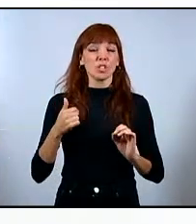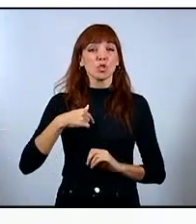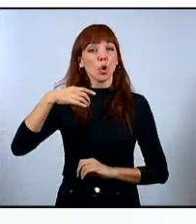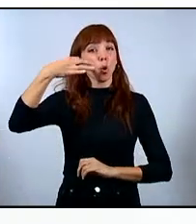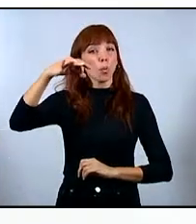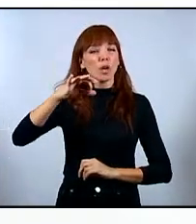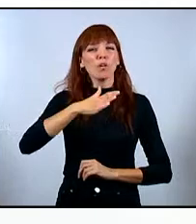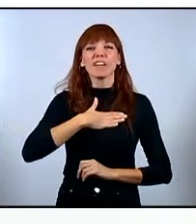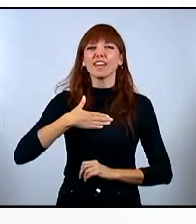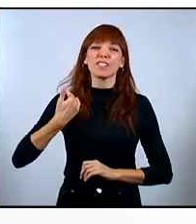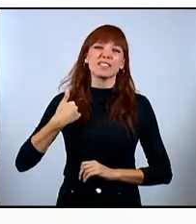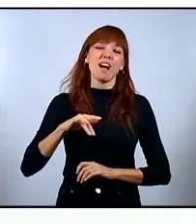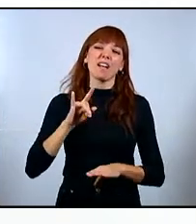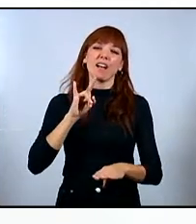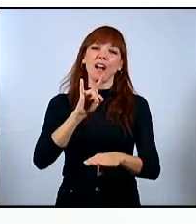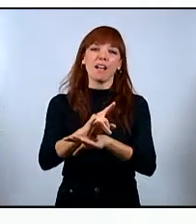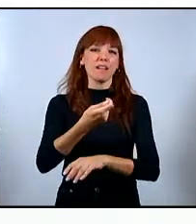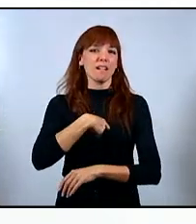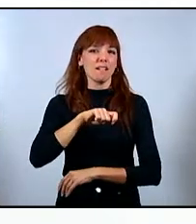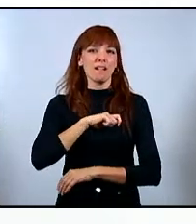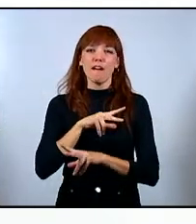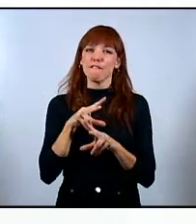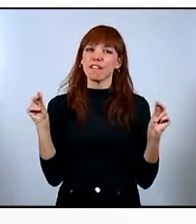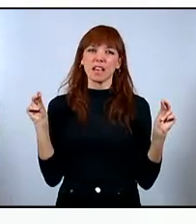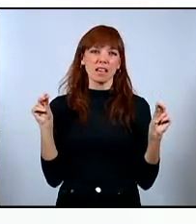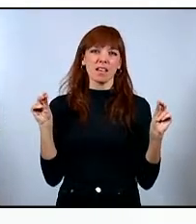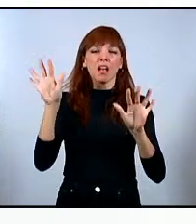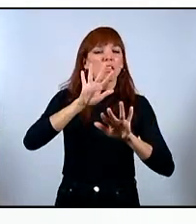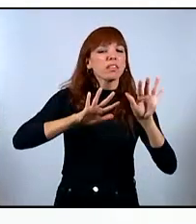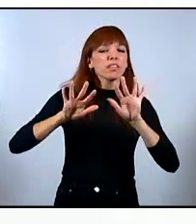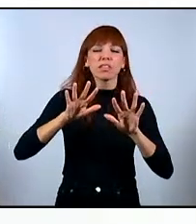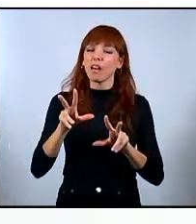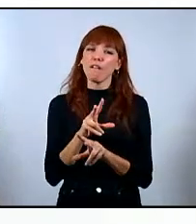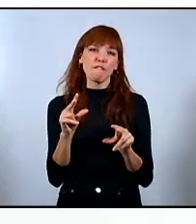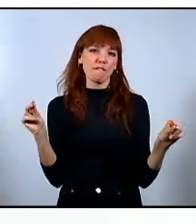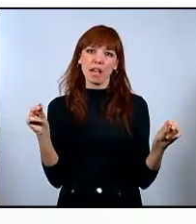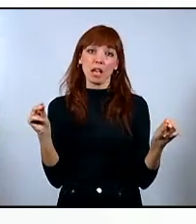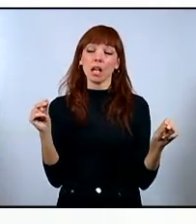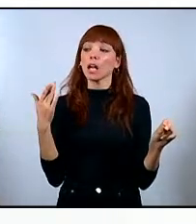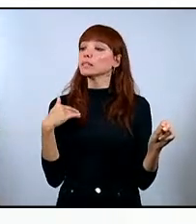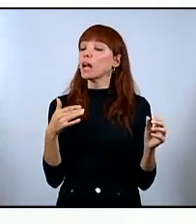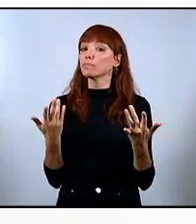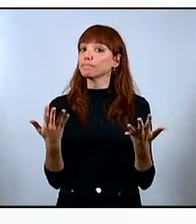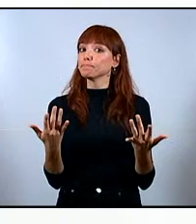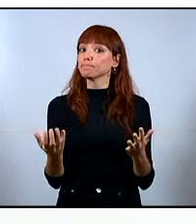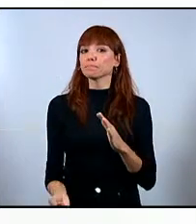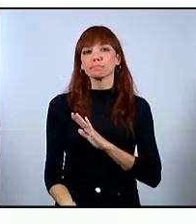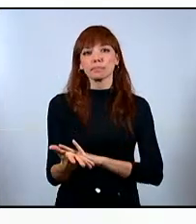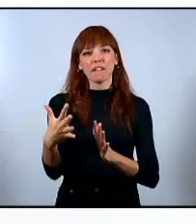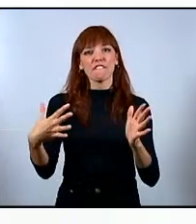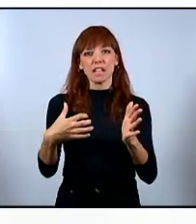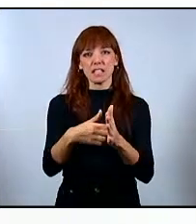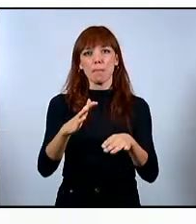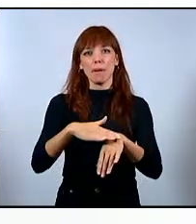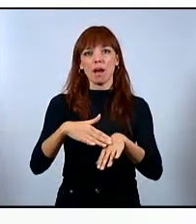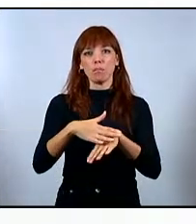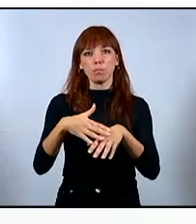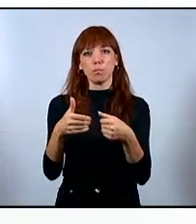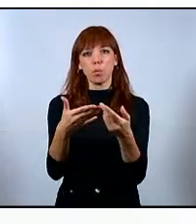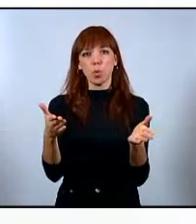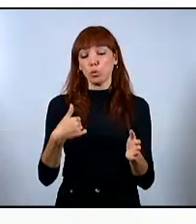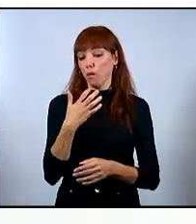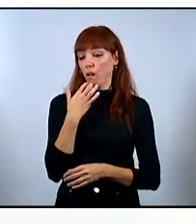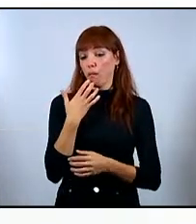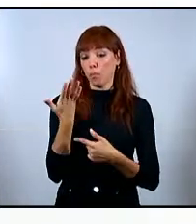enredar, dejen de engañar a los españoles, que se fije una fecha cuanto antes para la investidura. Yo les voy a poner un ejemplo muy